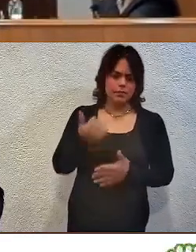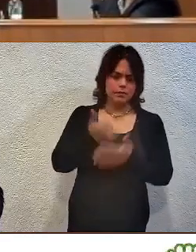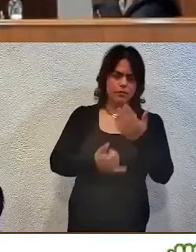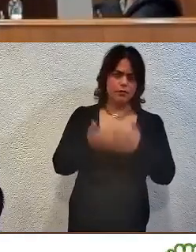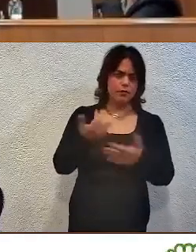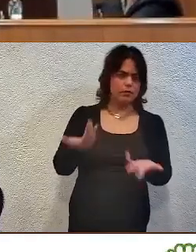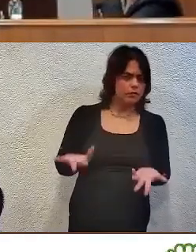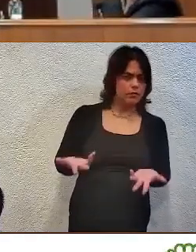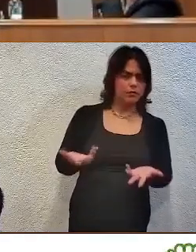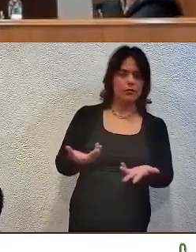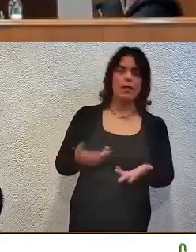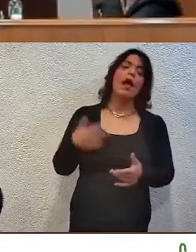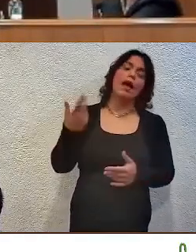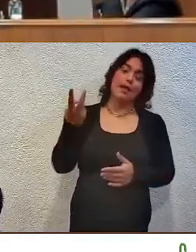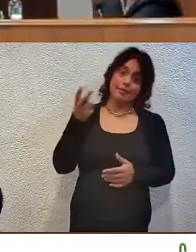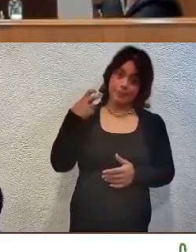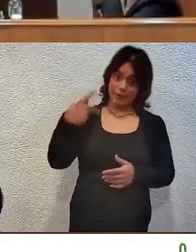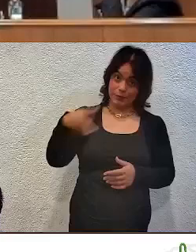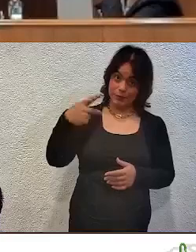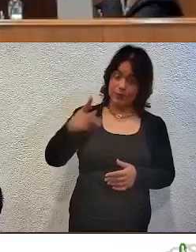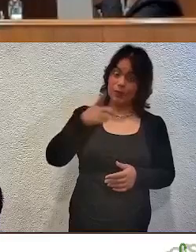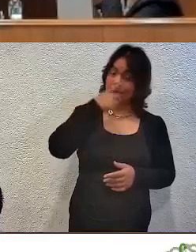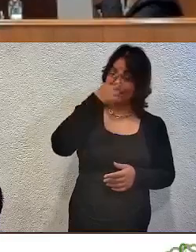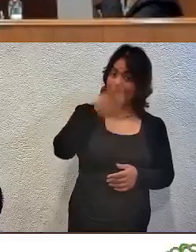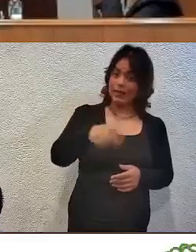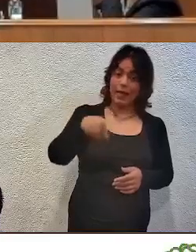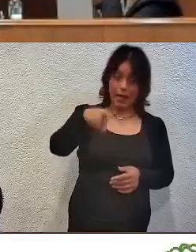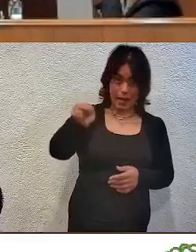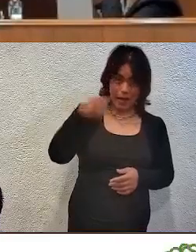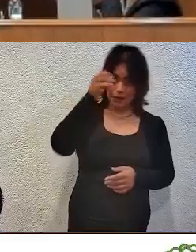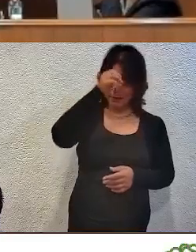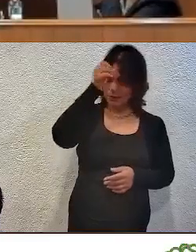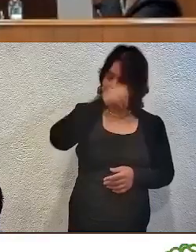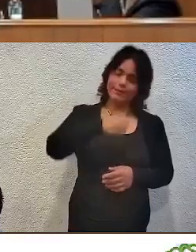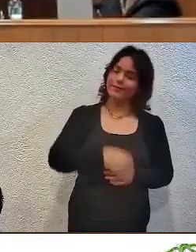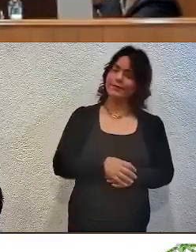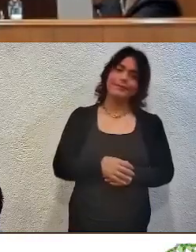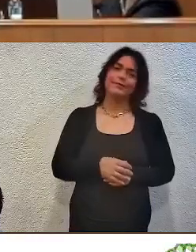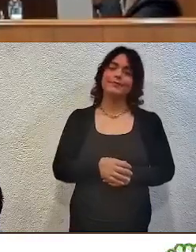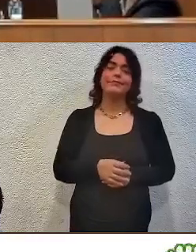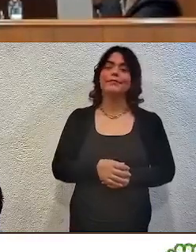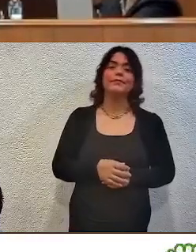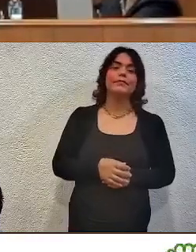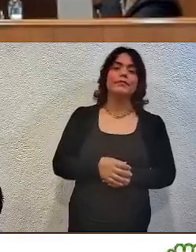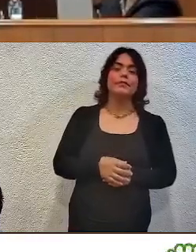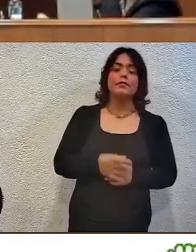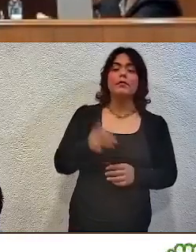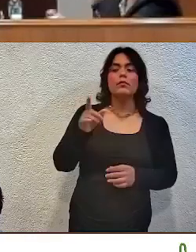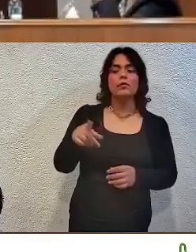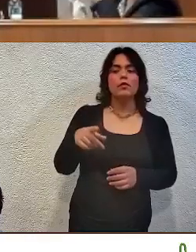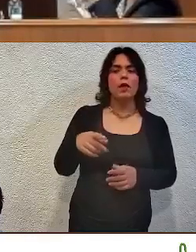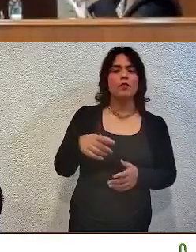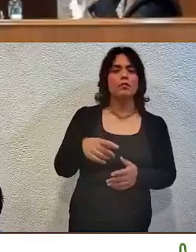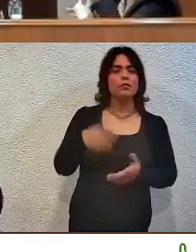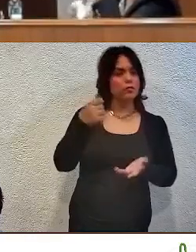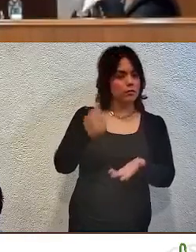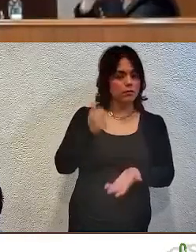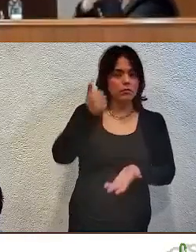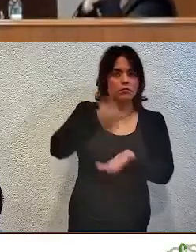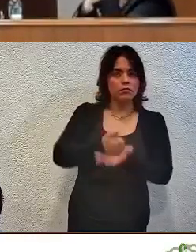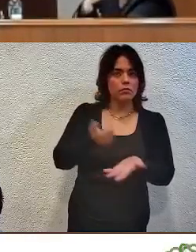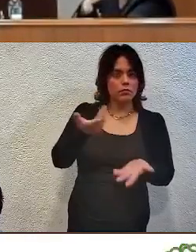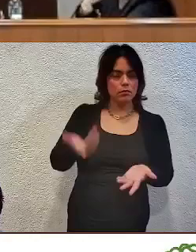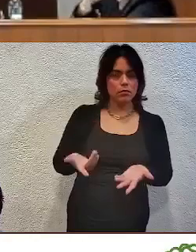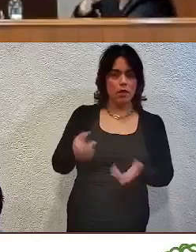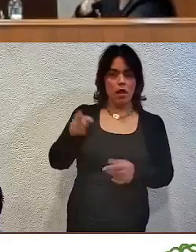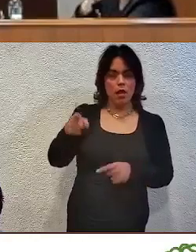que se consideran infundados los argumentos de Blanca Brisa González respecto a la supuesta indebida instauración del procedimiento de remoción en